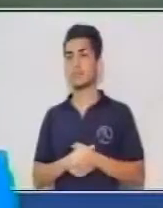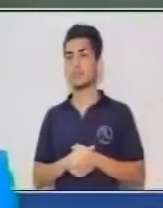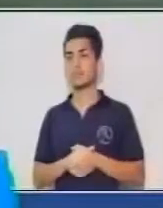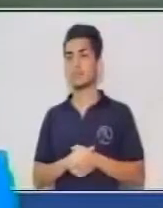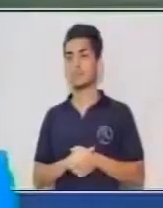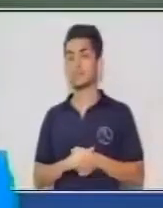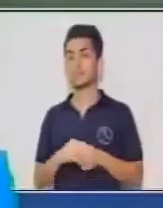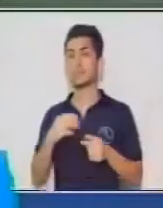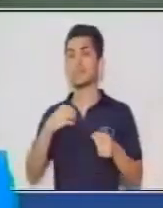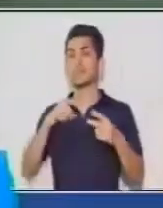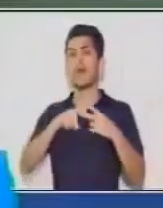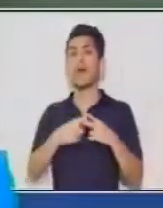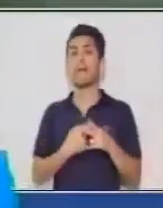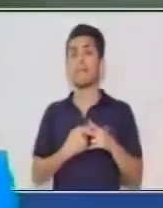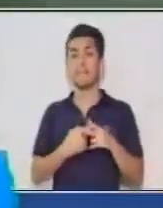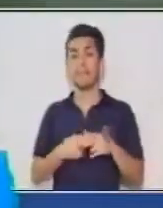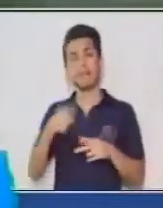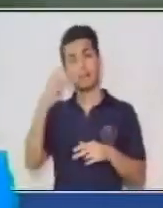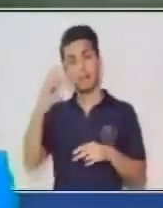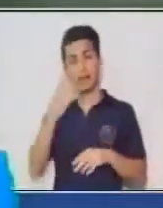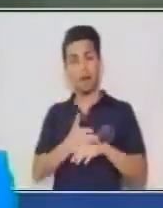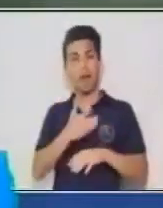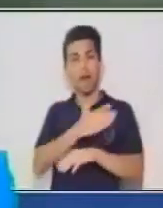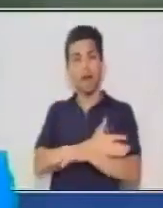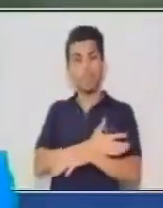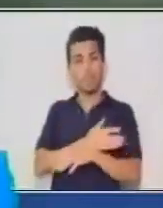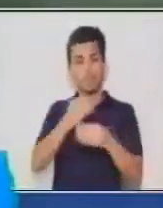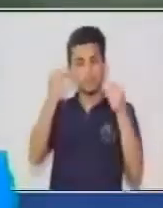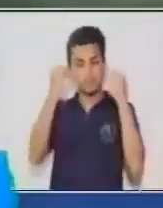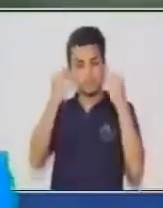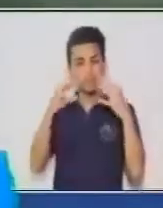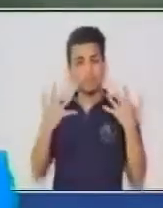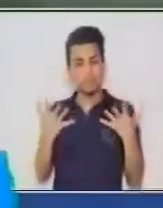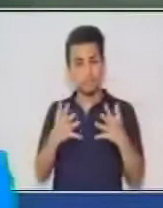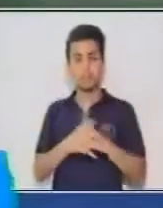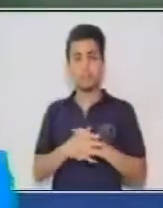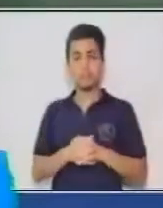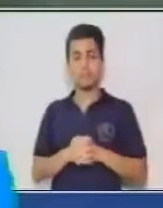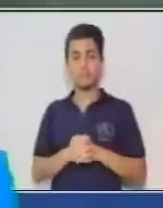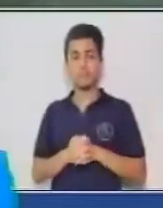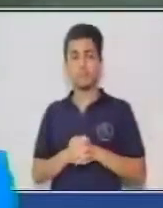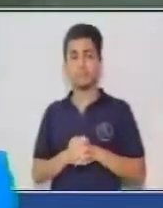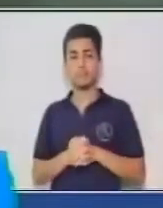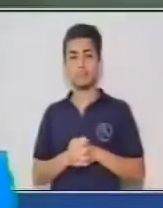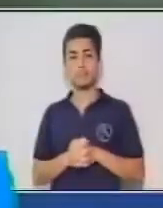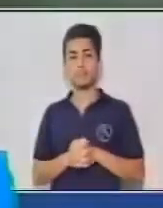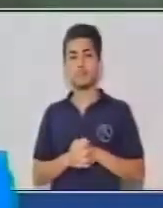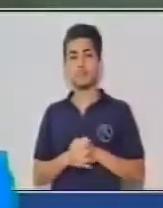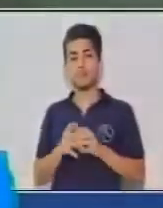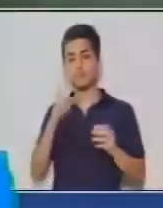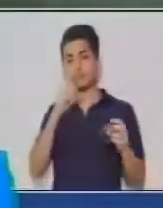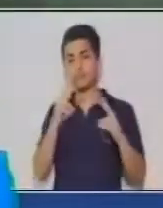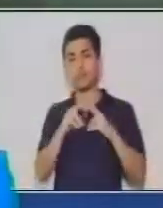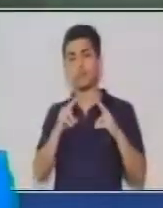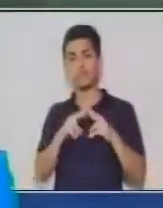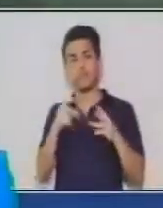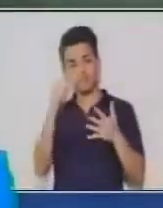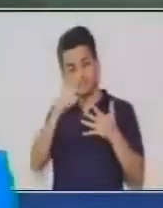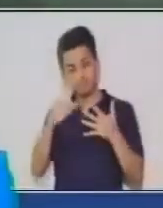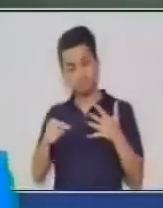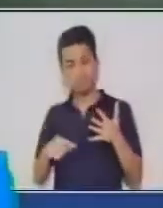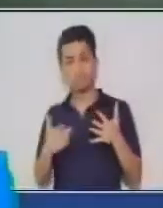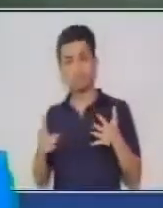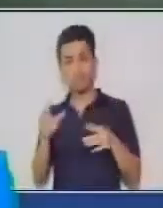Vamos a iniciar con la activación de conocimientos previos y conociendo las características de las